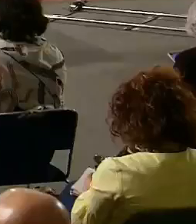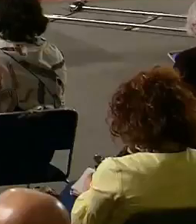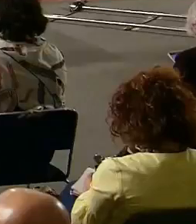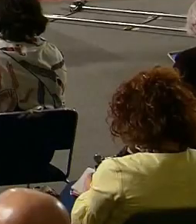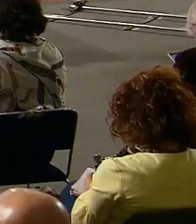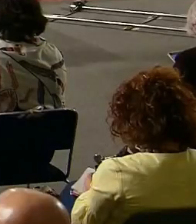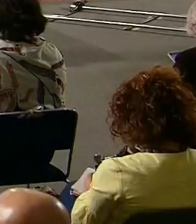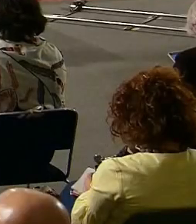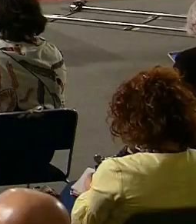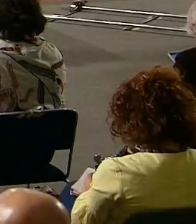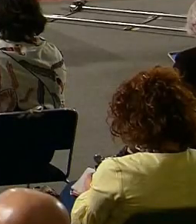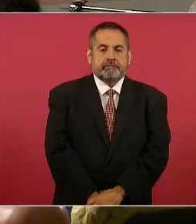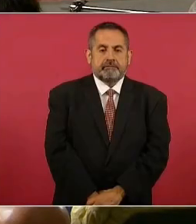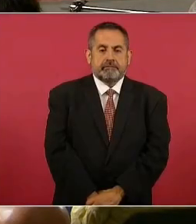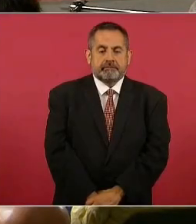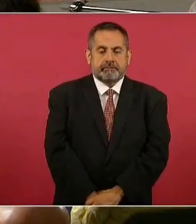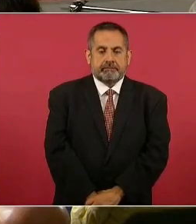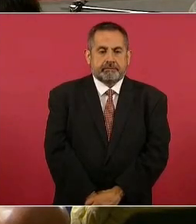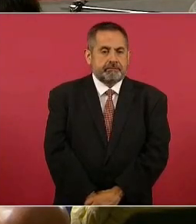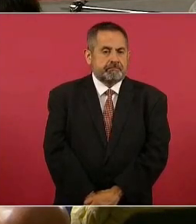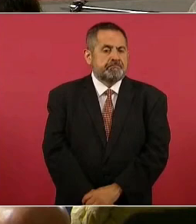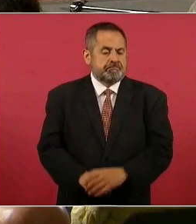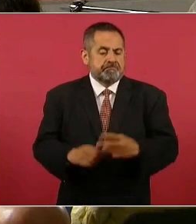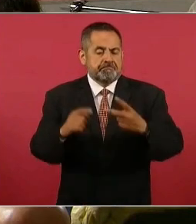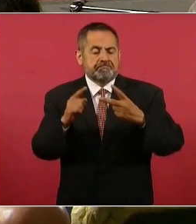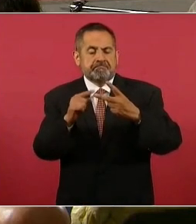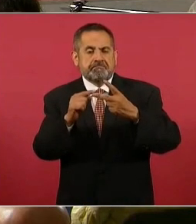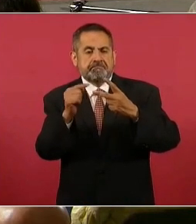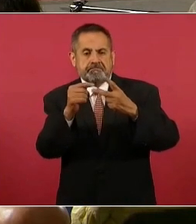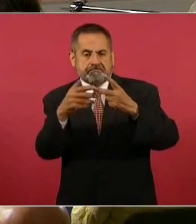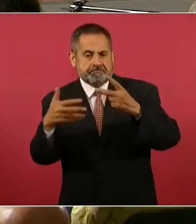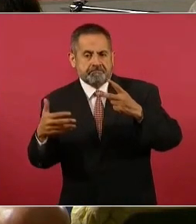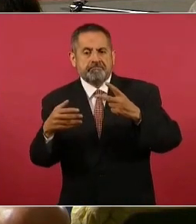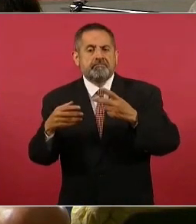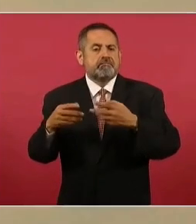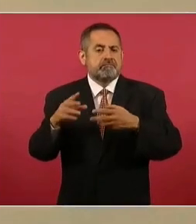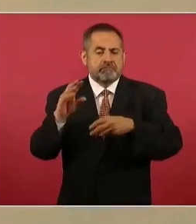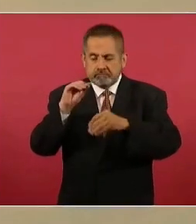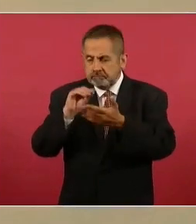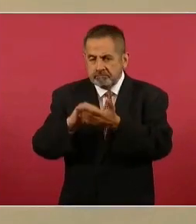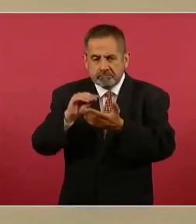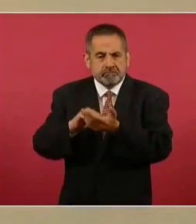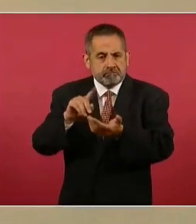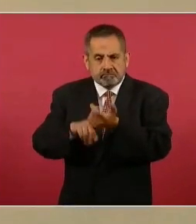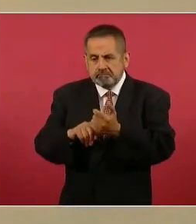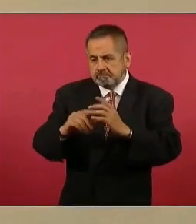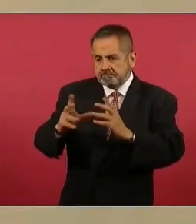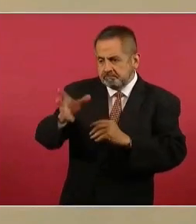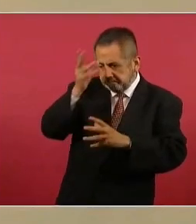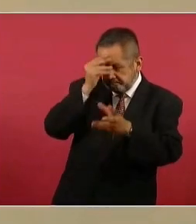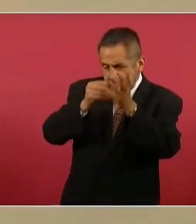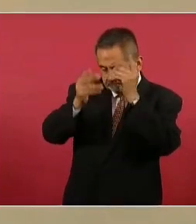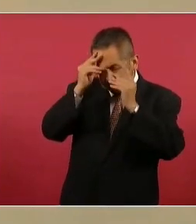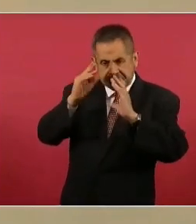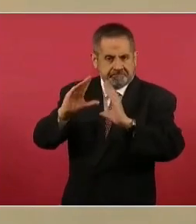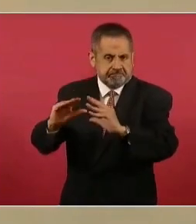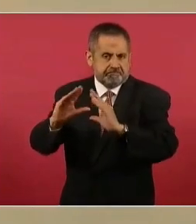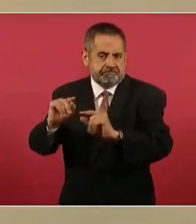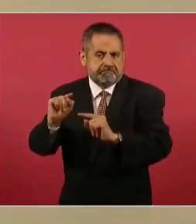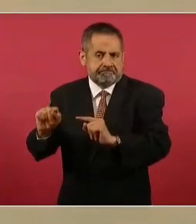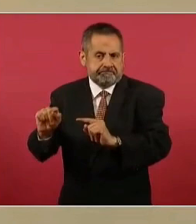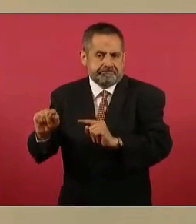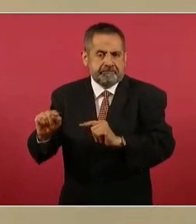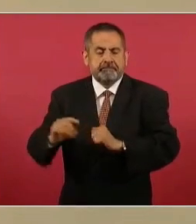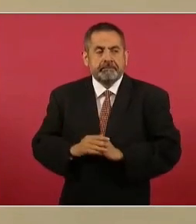en el segundo tercer o cuarto o quinto escalón que están actualmente en capacitación en